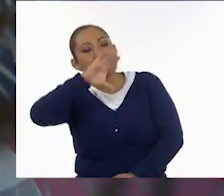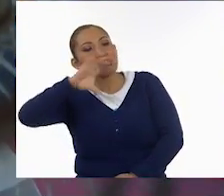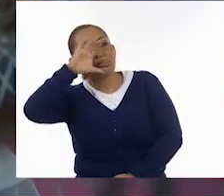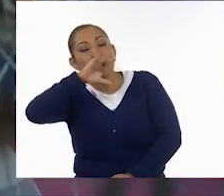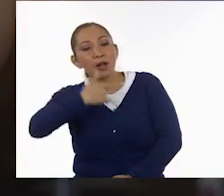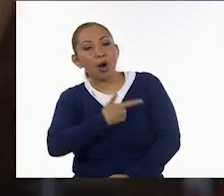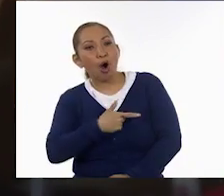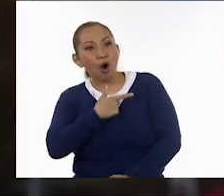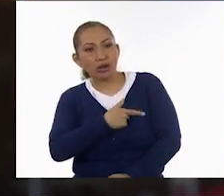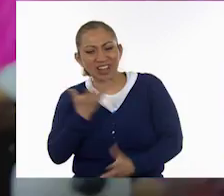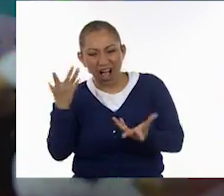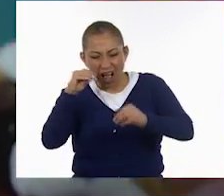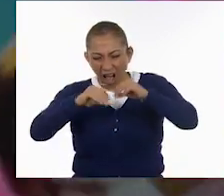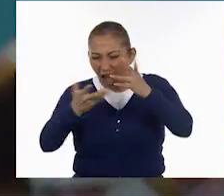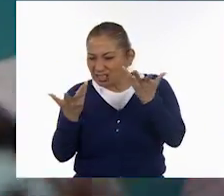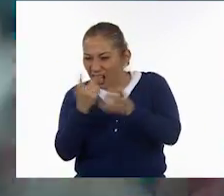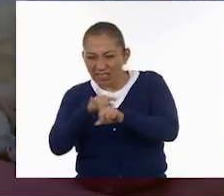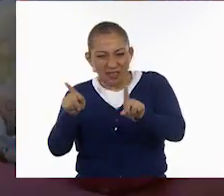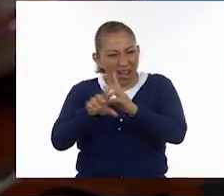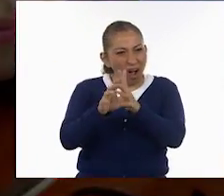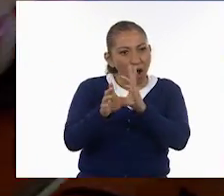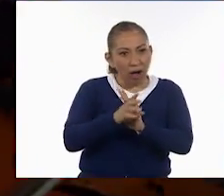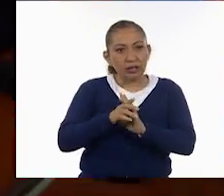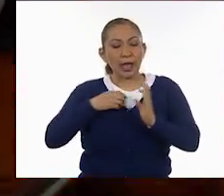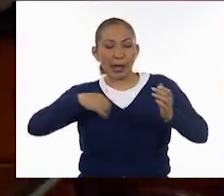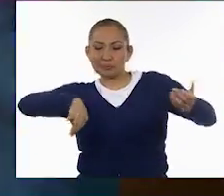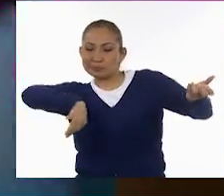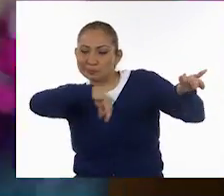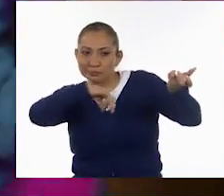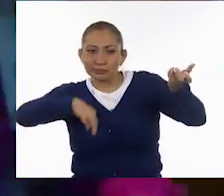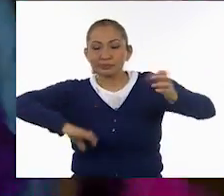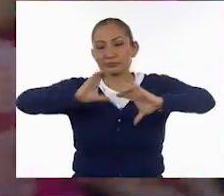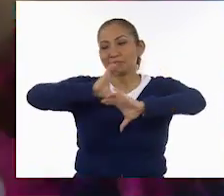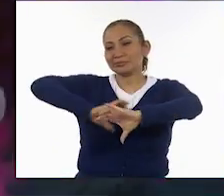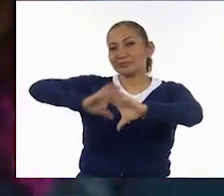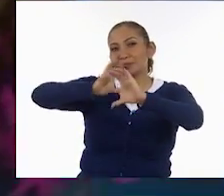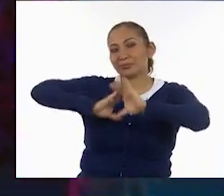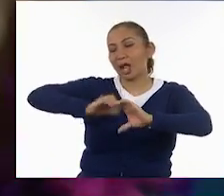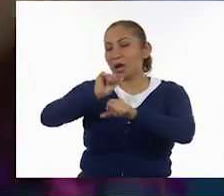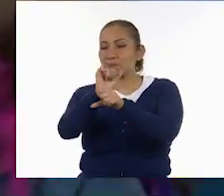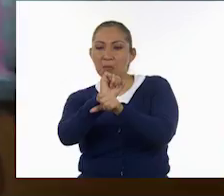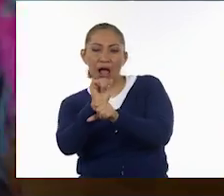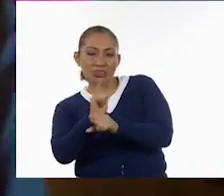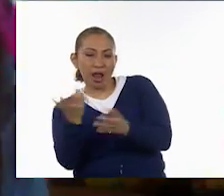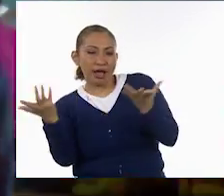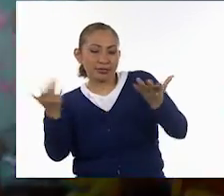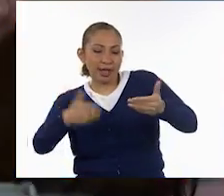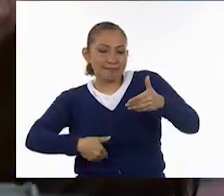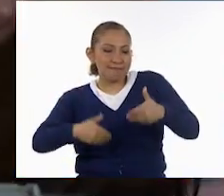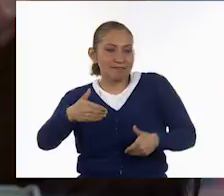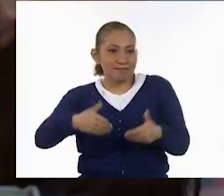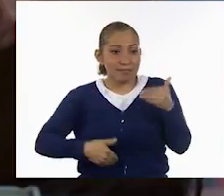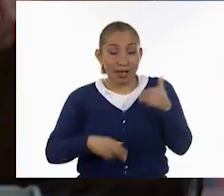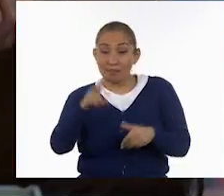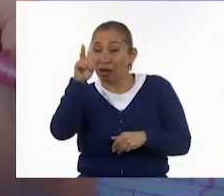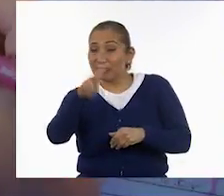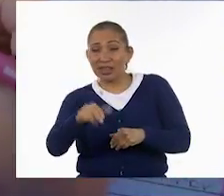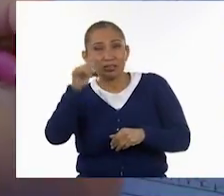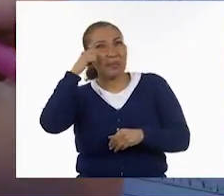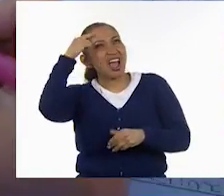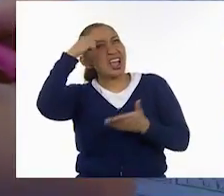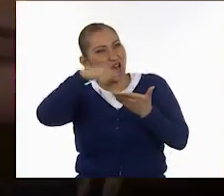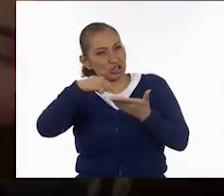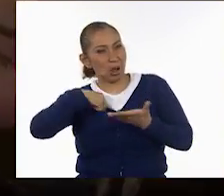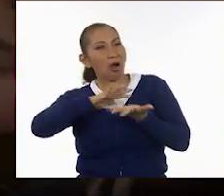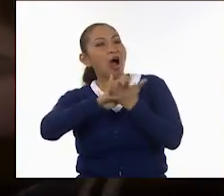me gustaban hacer muchas cosas diferentes, como tocar violín, cantar, actuar. La verdad, siempre pensé